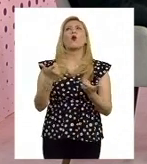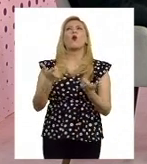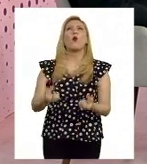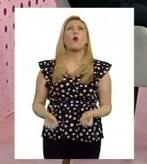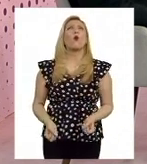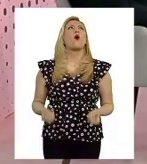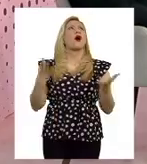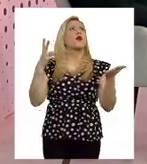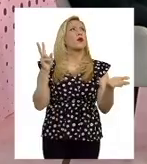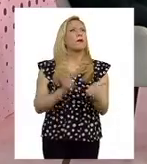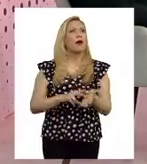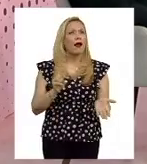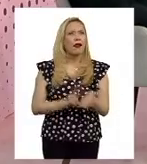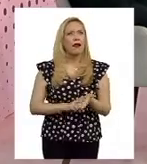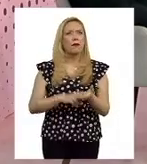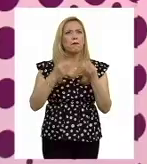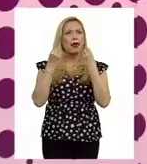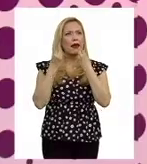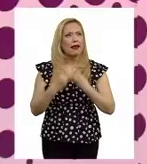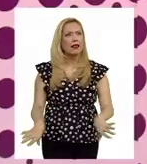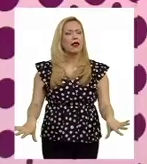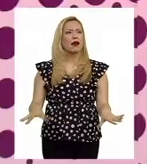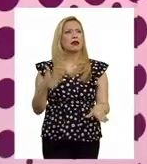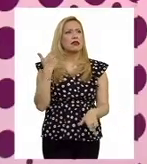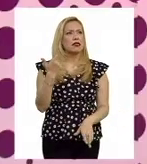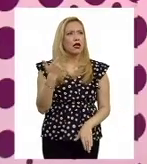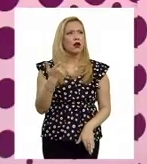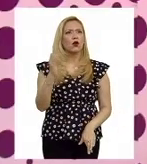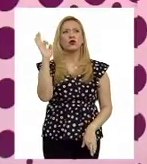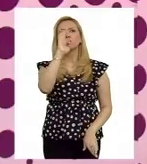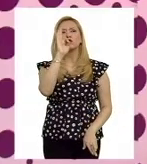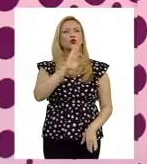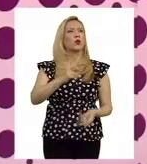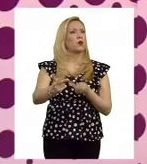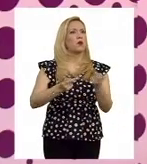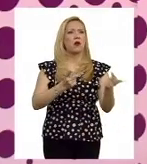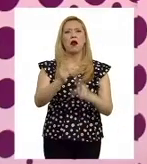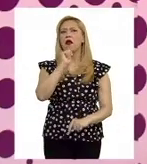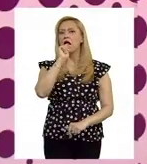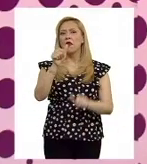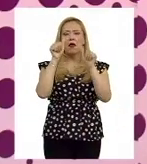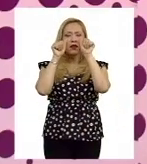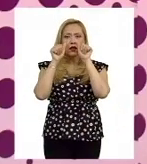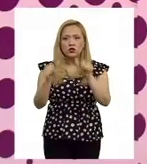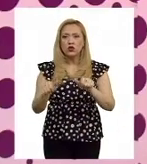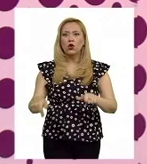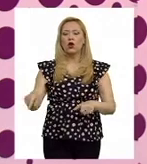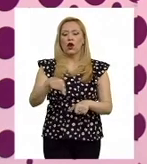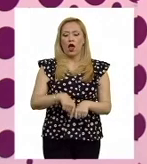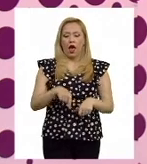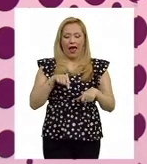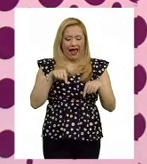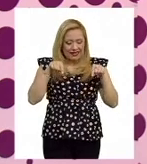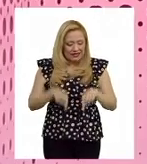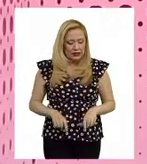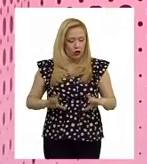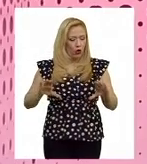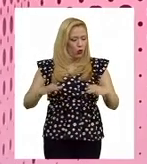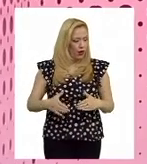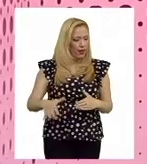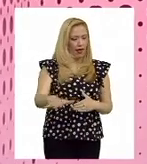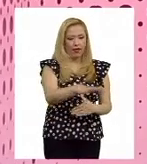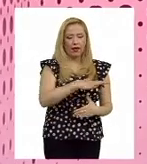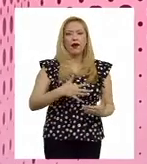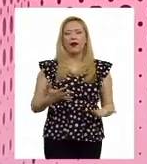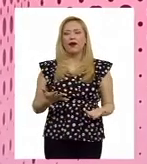no tener esta planeación, no prever la afectación que puede haber en estas comunidades? ¿Qué,